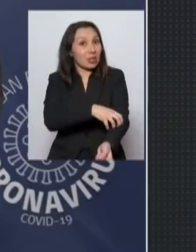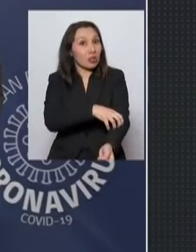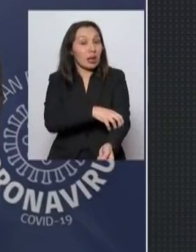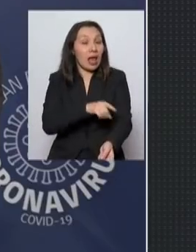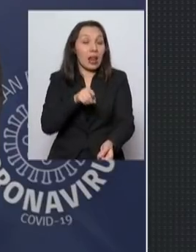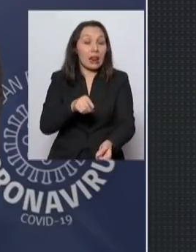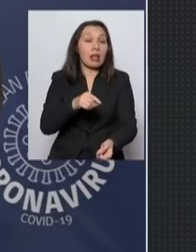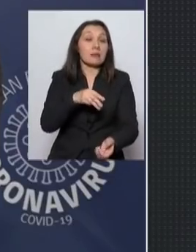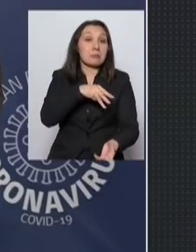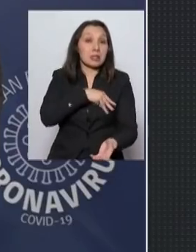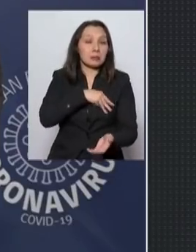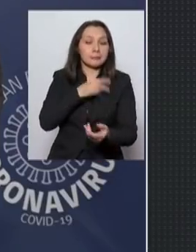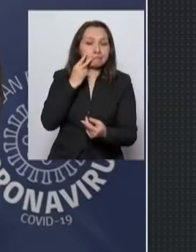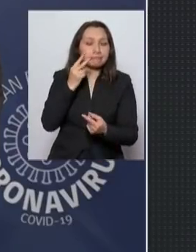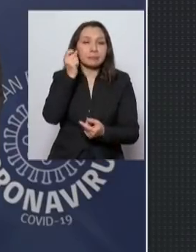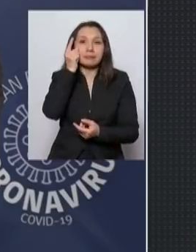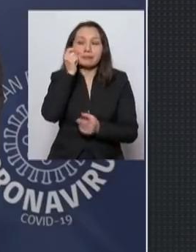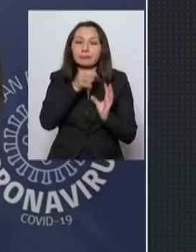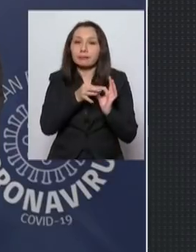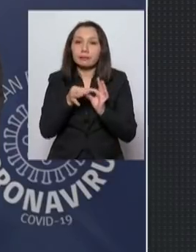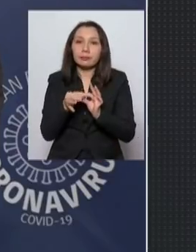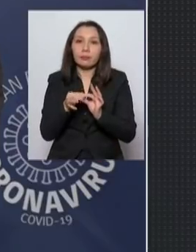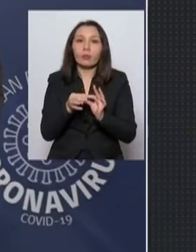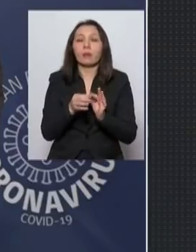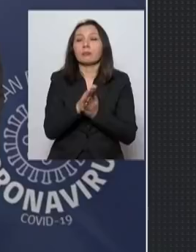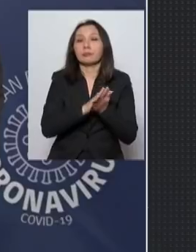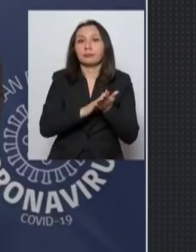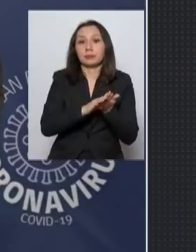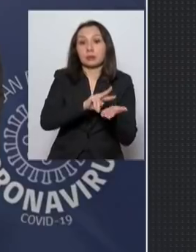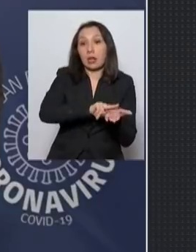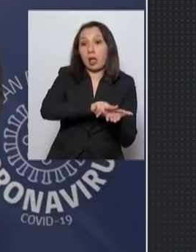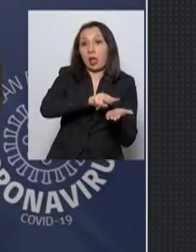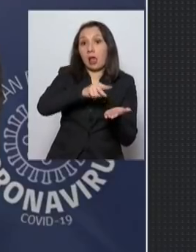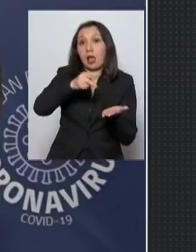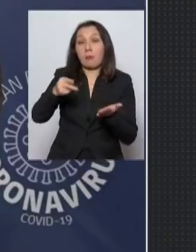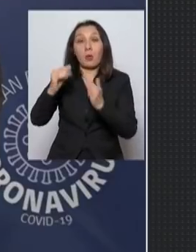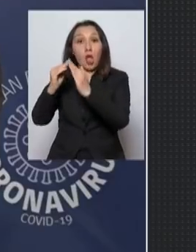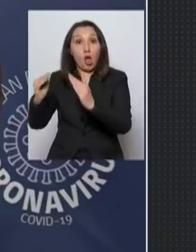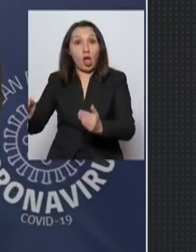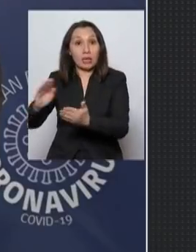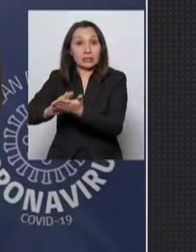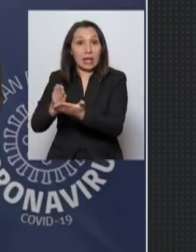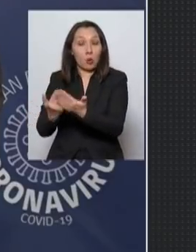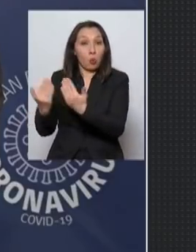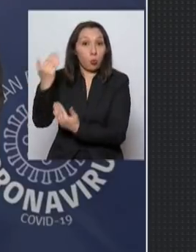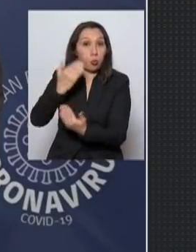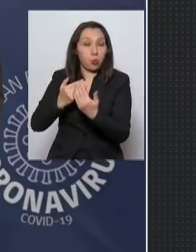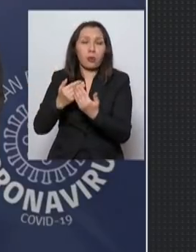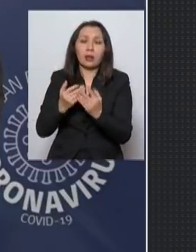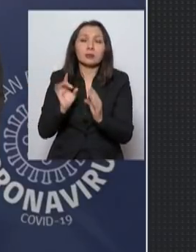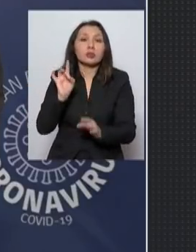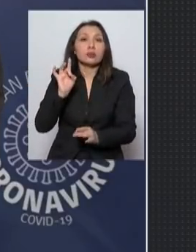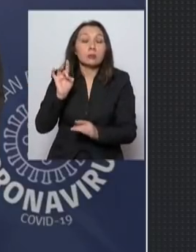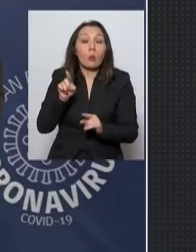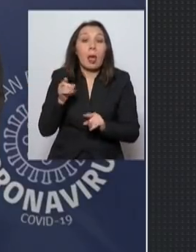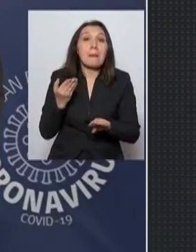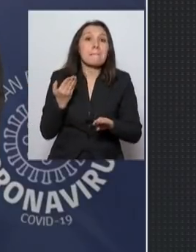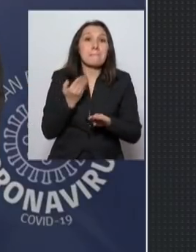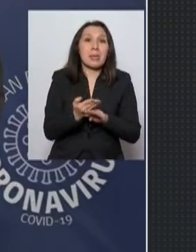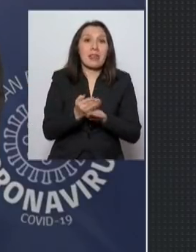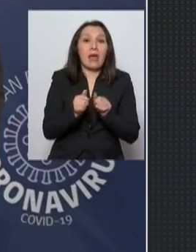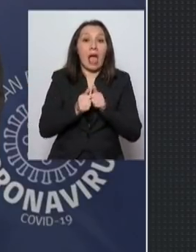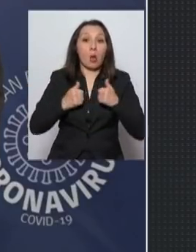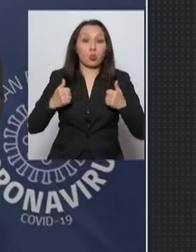otras, que se entienda que el traslado a una residencia sanitaria es una medida solicitada por